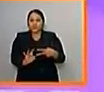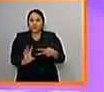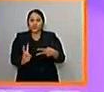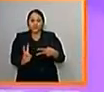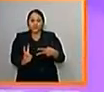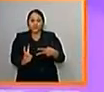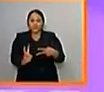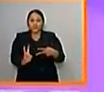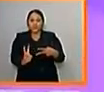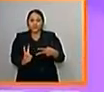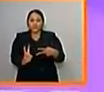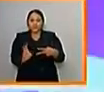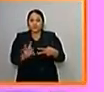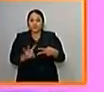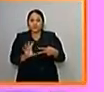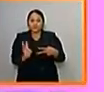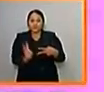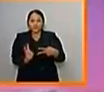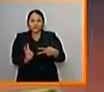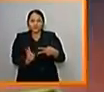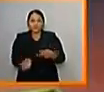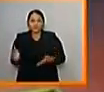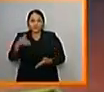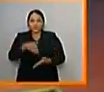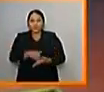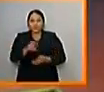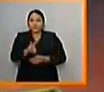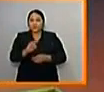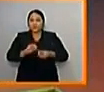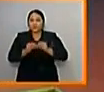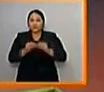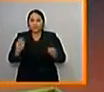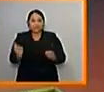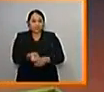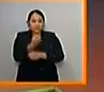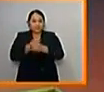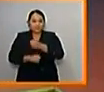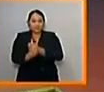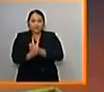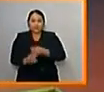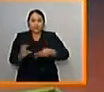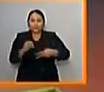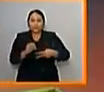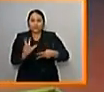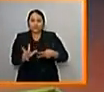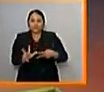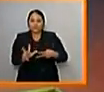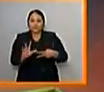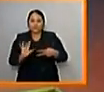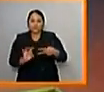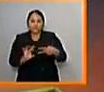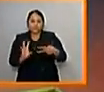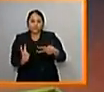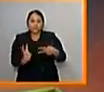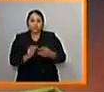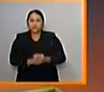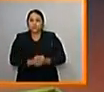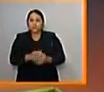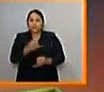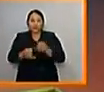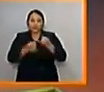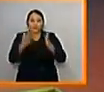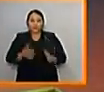7, segundo número premiado, 87. Repito los dos números premiados, 03 y 87. Jugador,